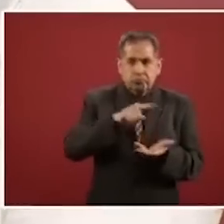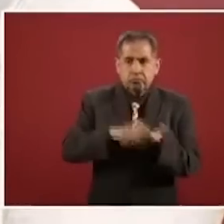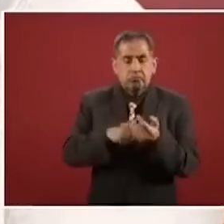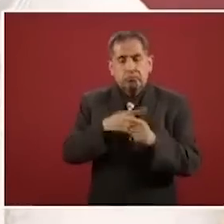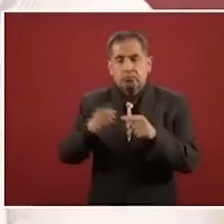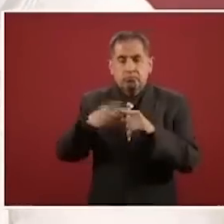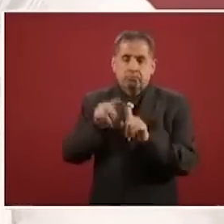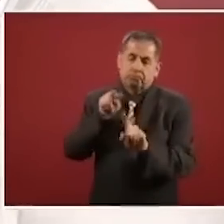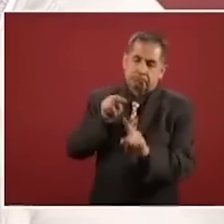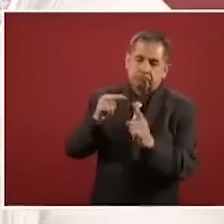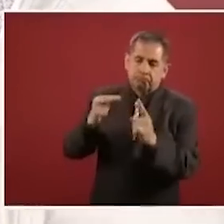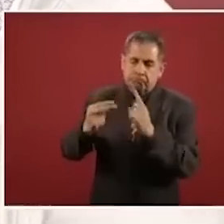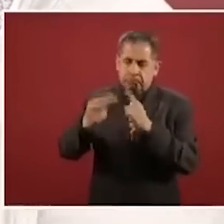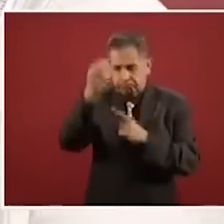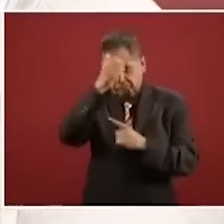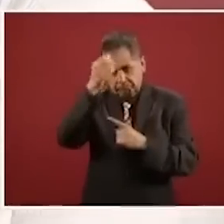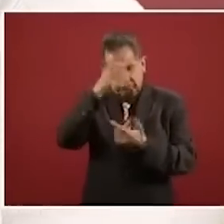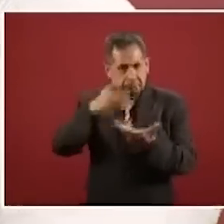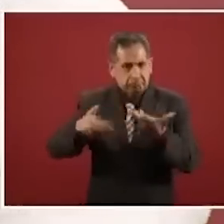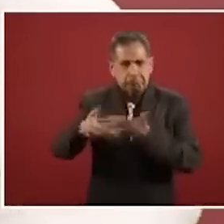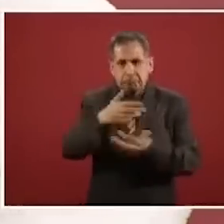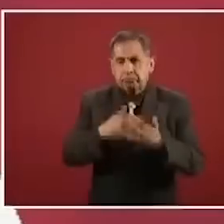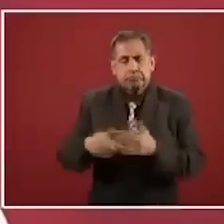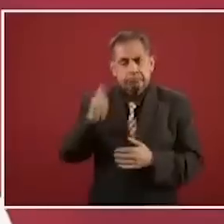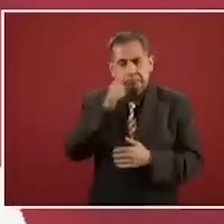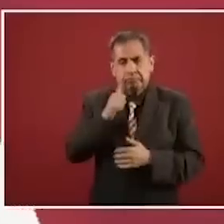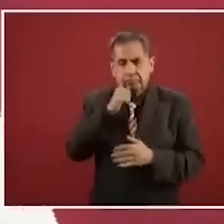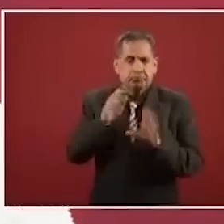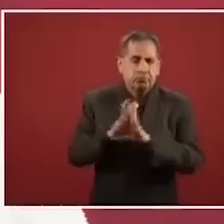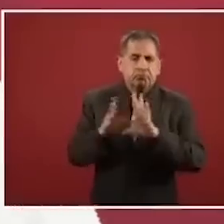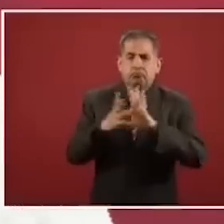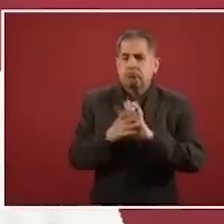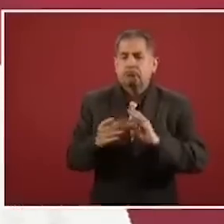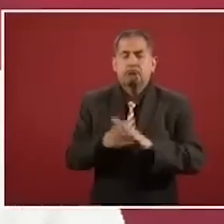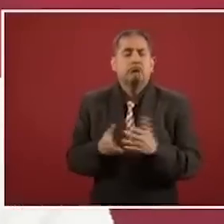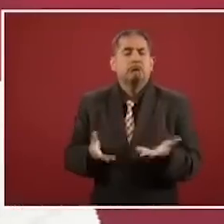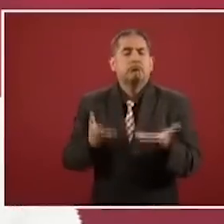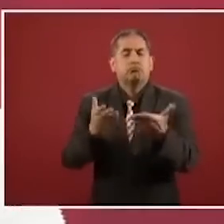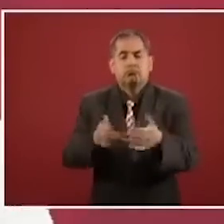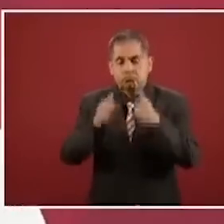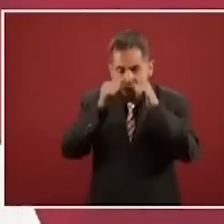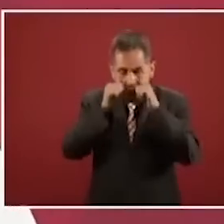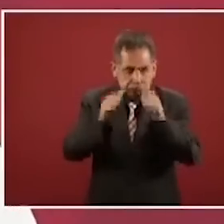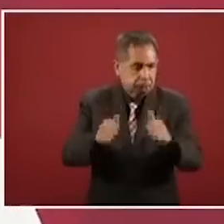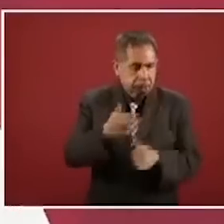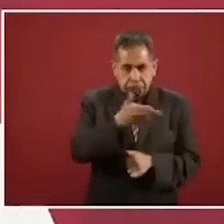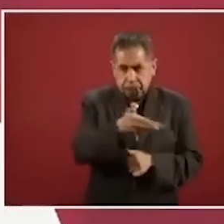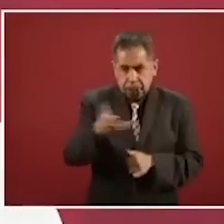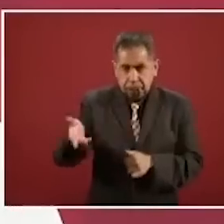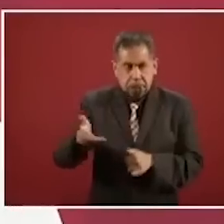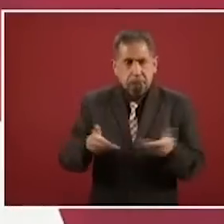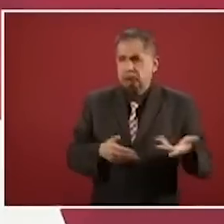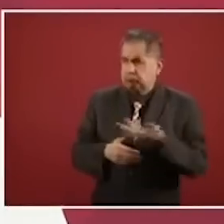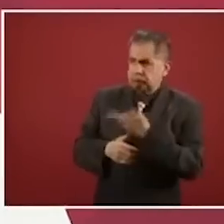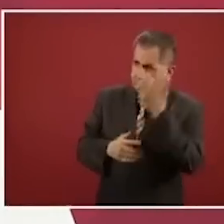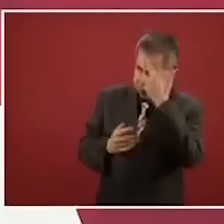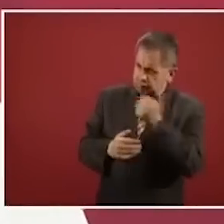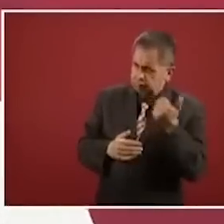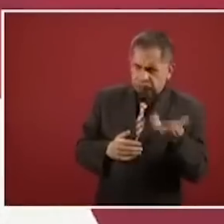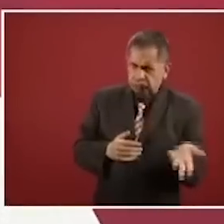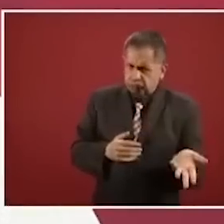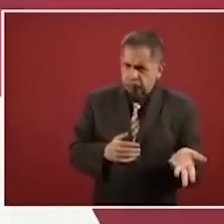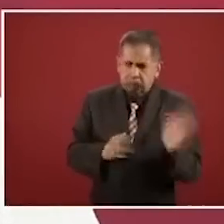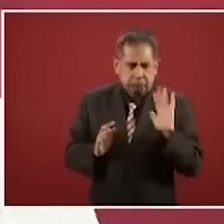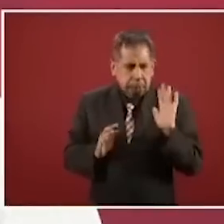los puntos de vista y desde luego tratando siempre de atender los legítimos planteamientos